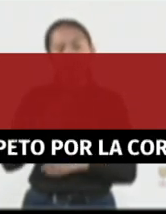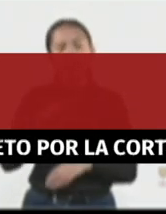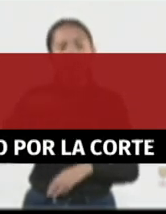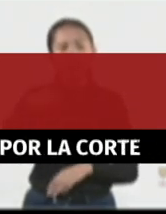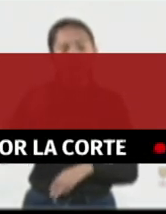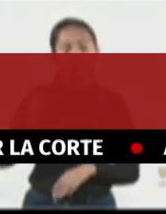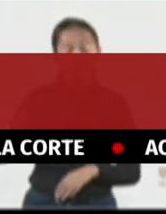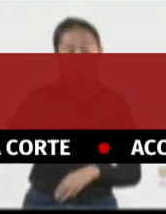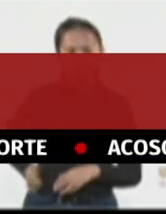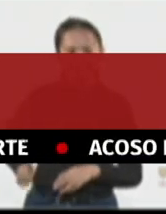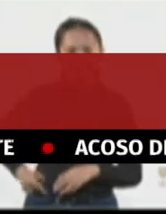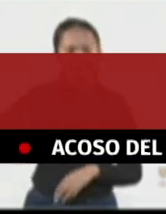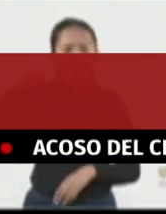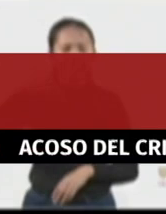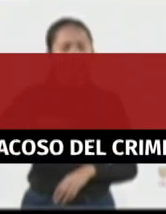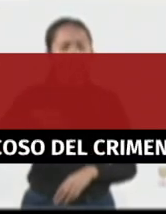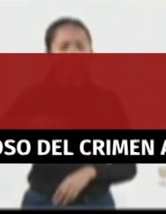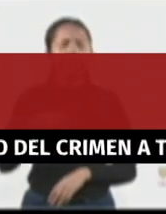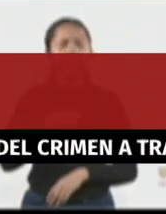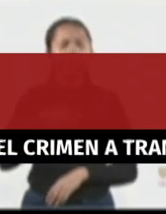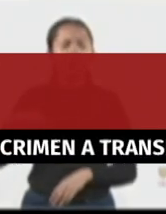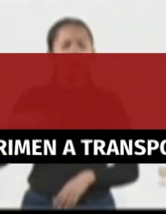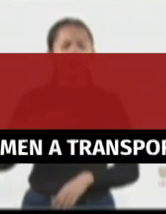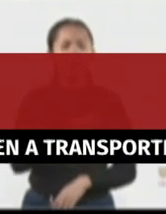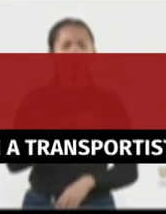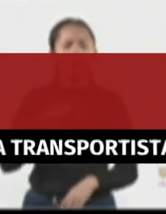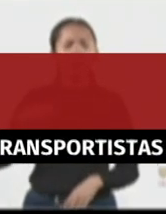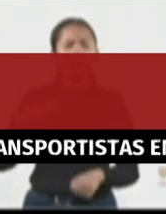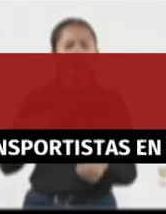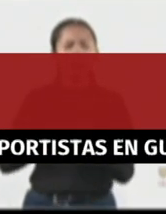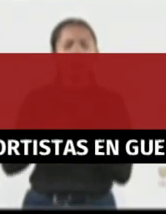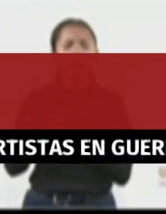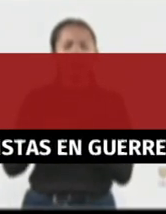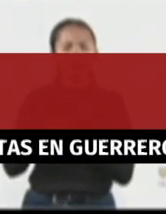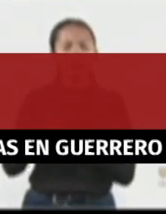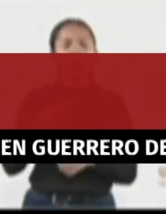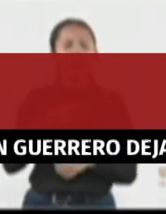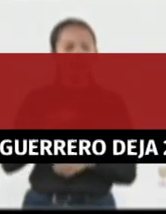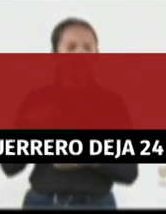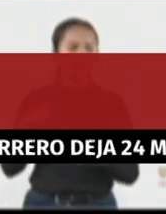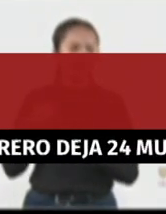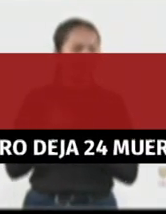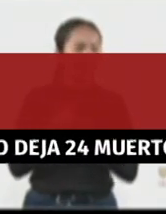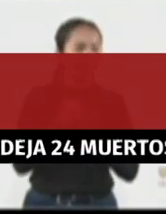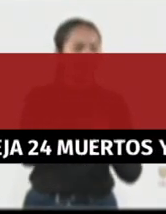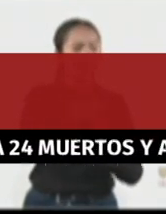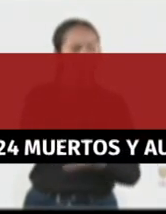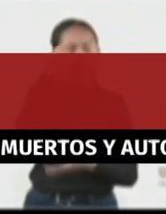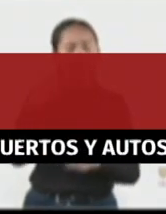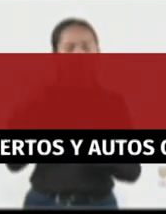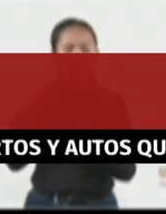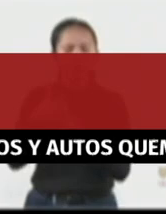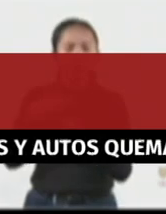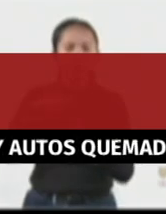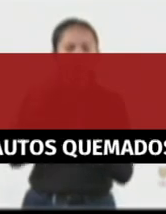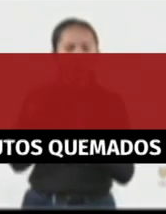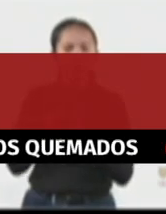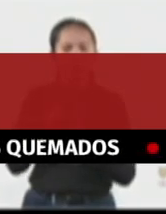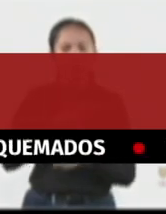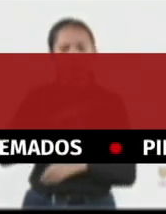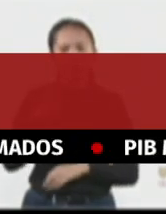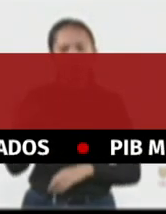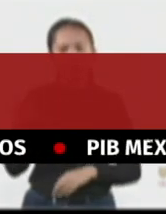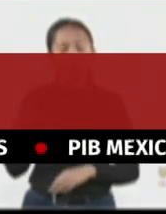gobierno, nuestra obligación es poderles ayudar a que puedan lograr sus metas. No solamente es un